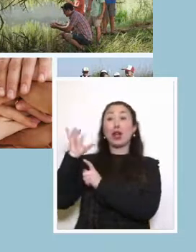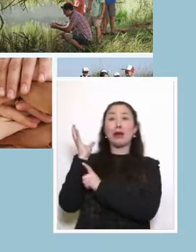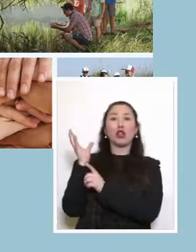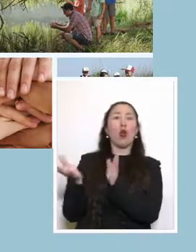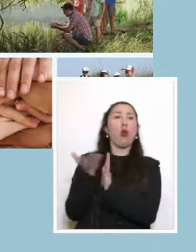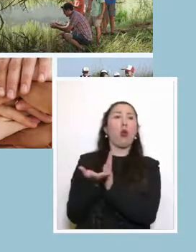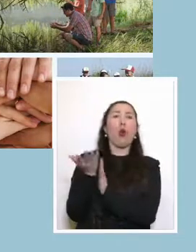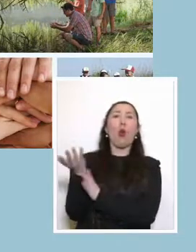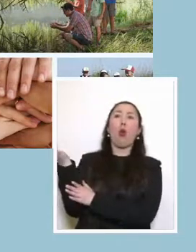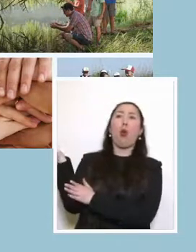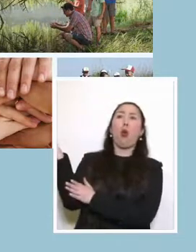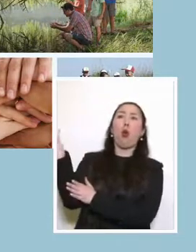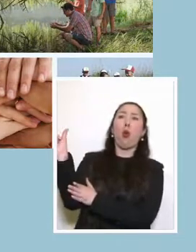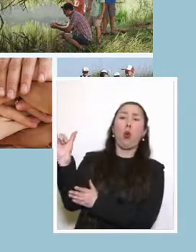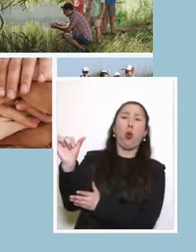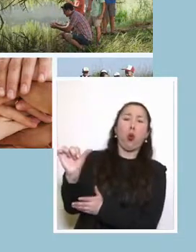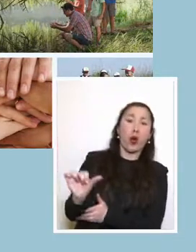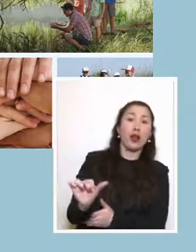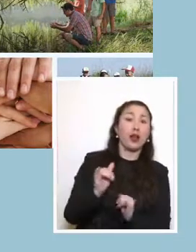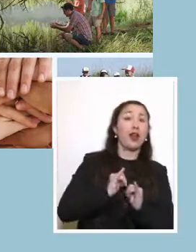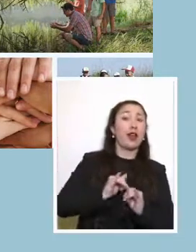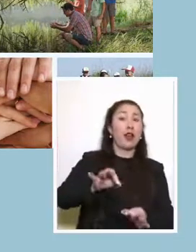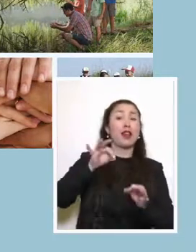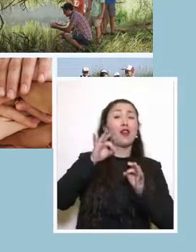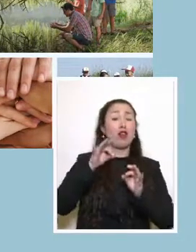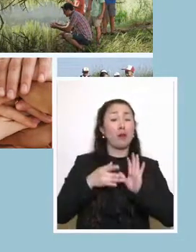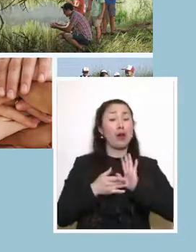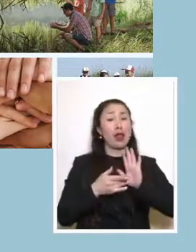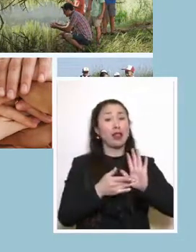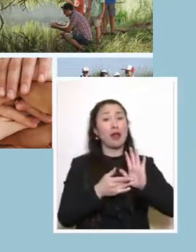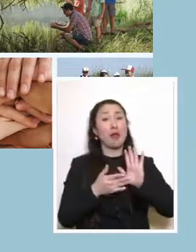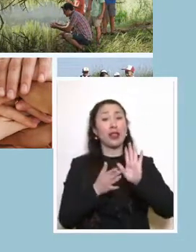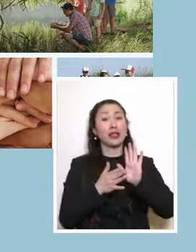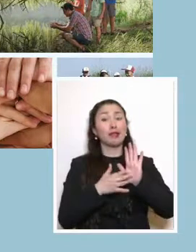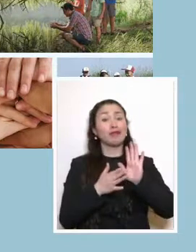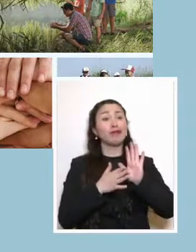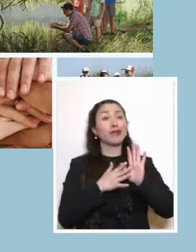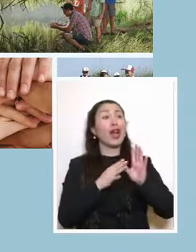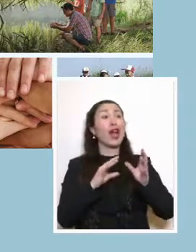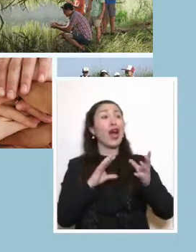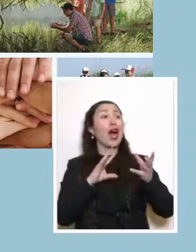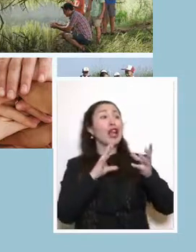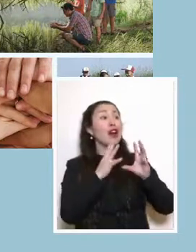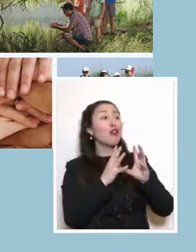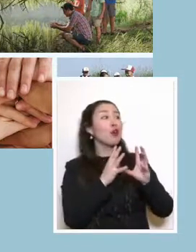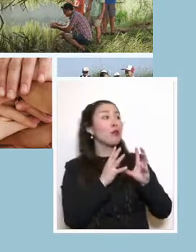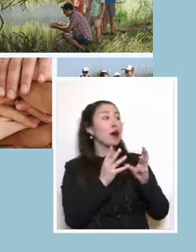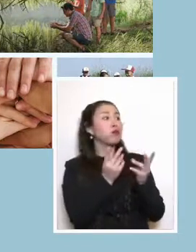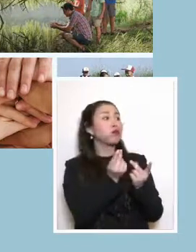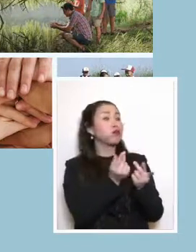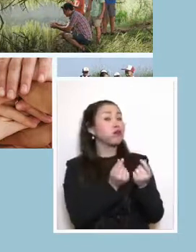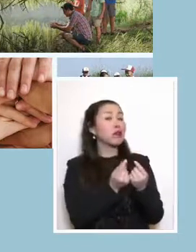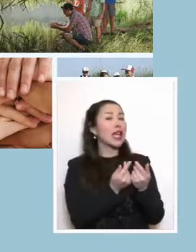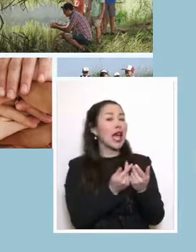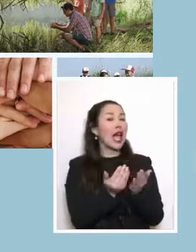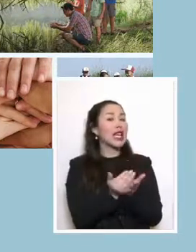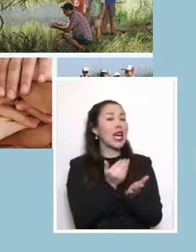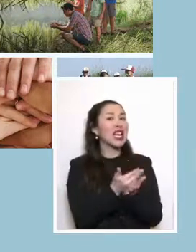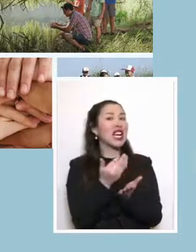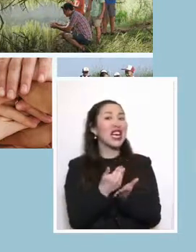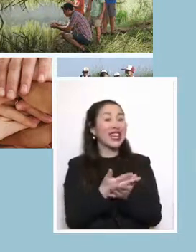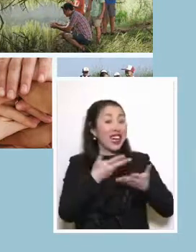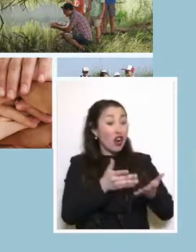El informe denuncia los modelos económicos que dan prioridad a las ganancias de corto plazo,